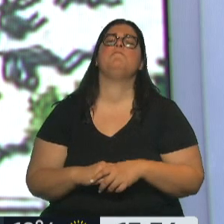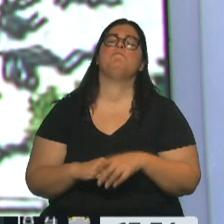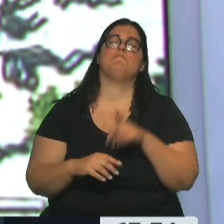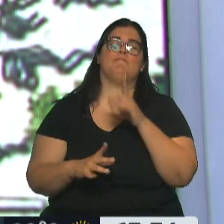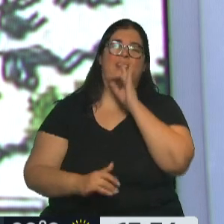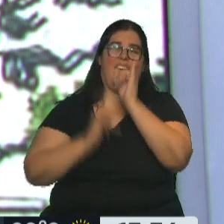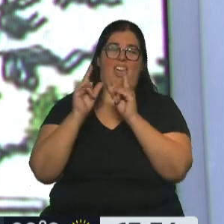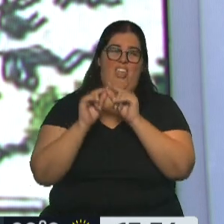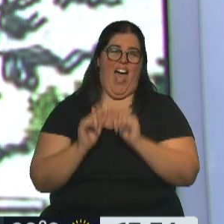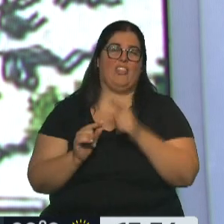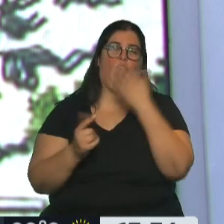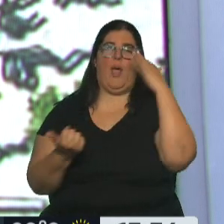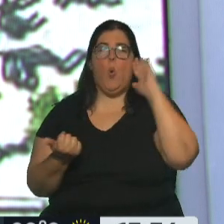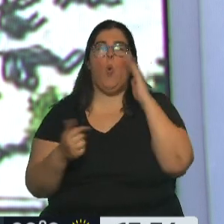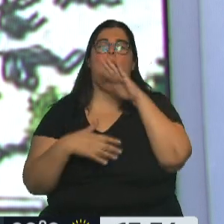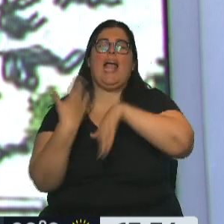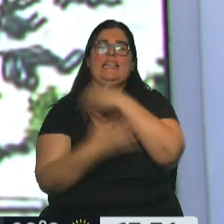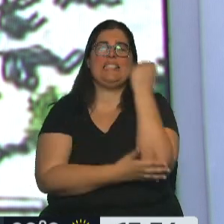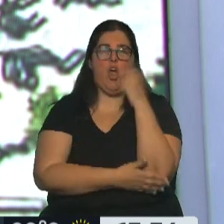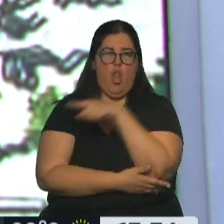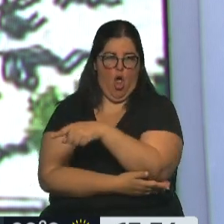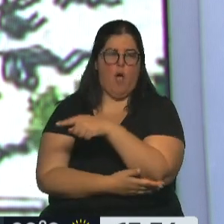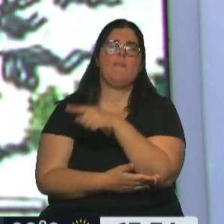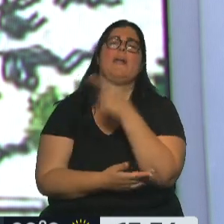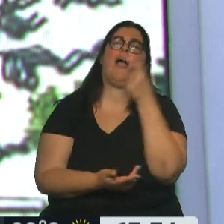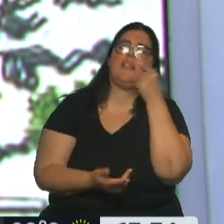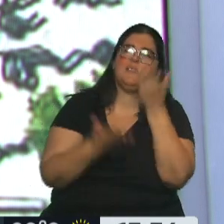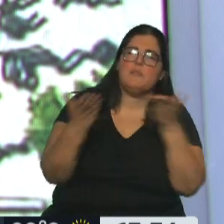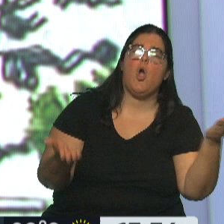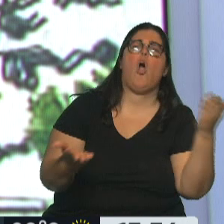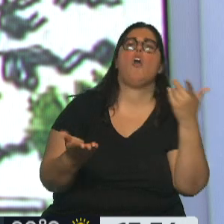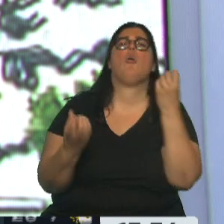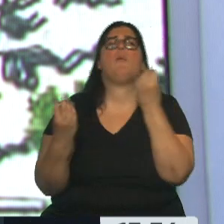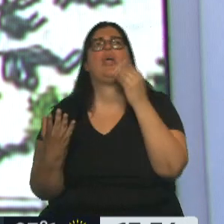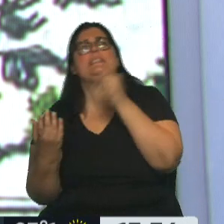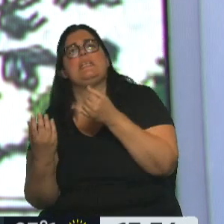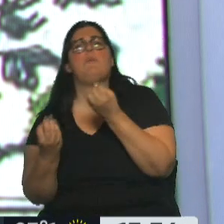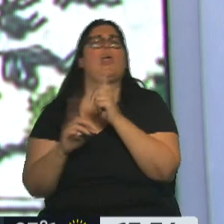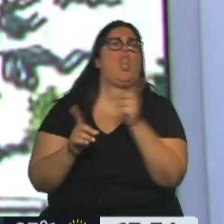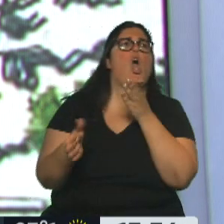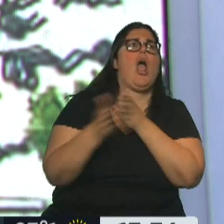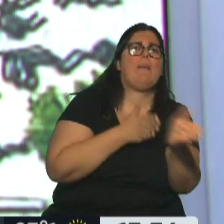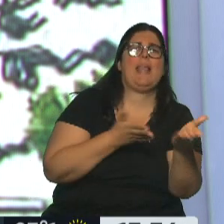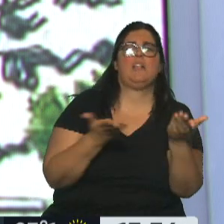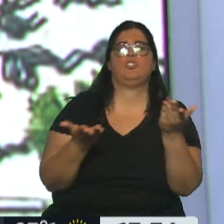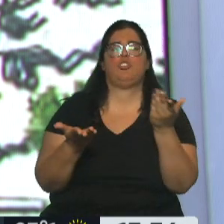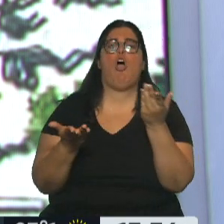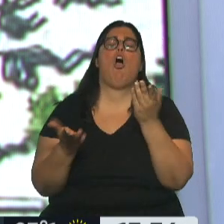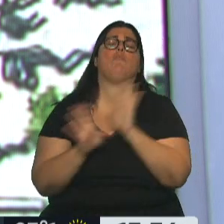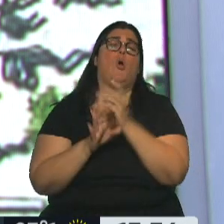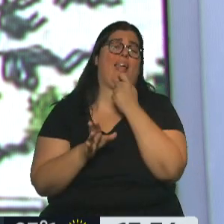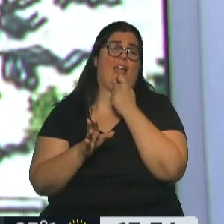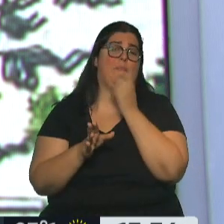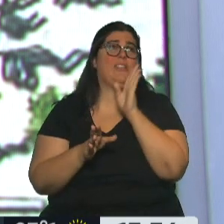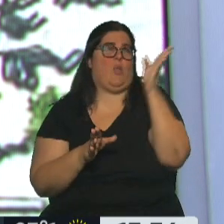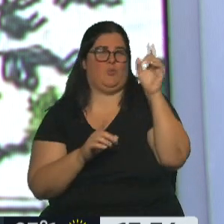los datos de Cuba, de esta crisis económica, de los testimonios de por qué sí o por qué no emigro, como ejemplo los